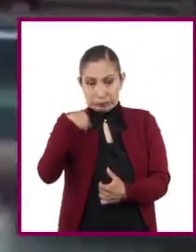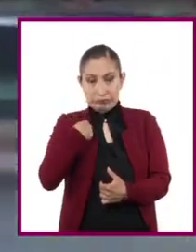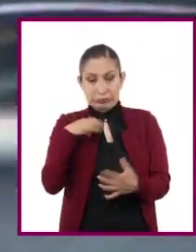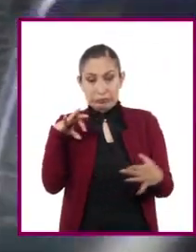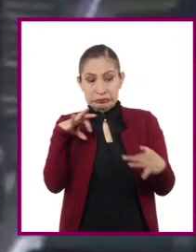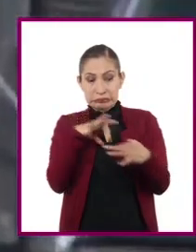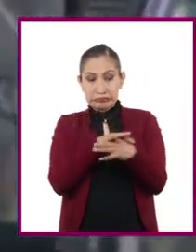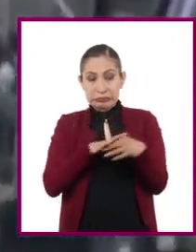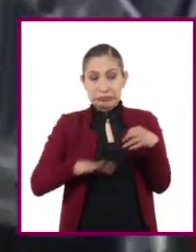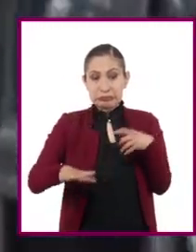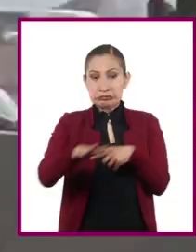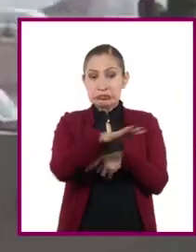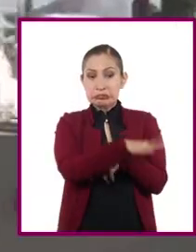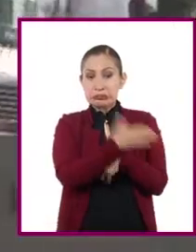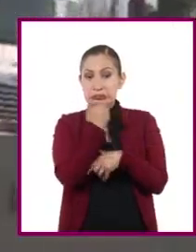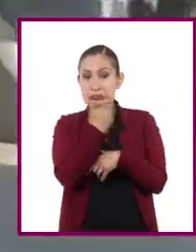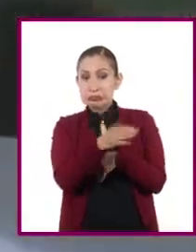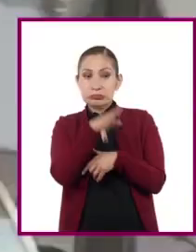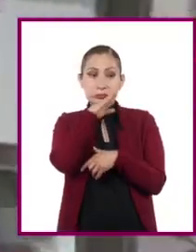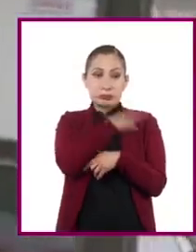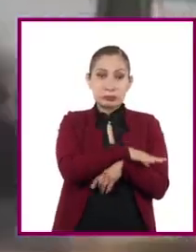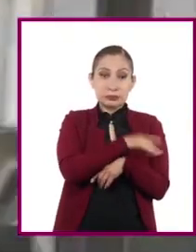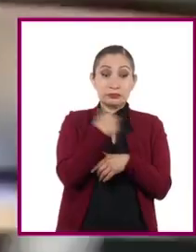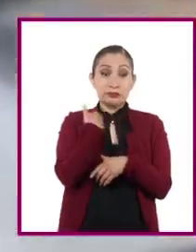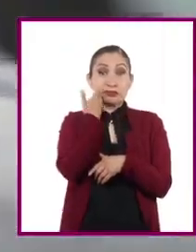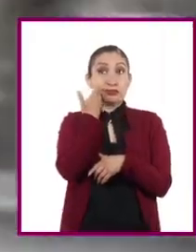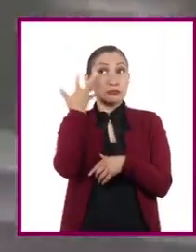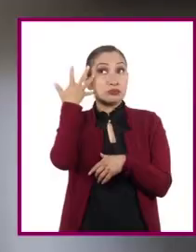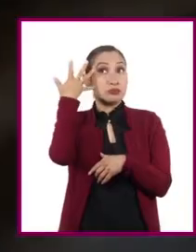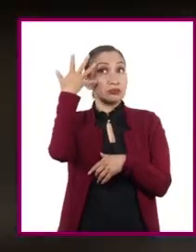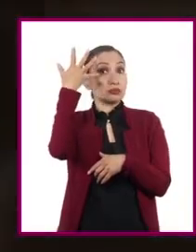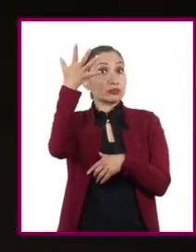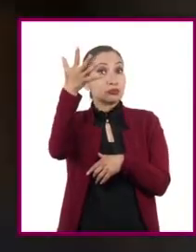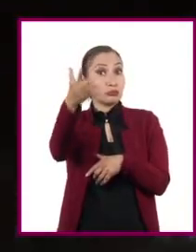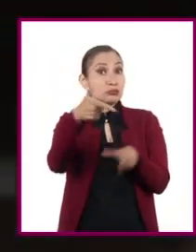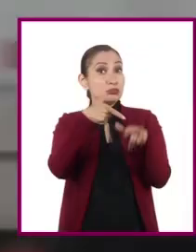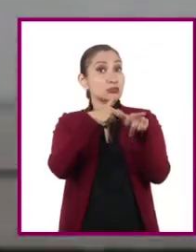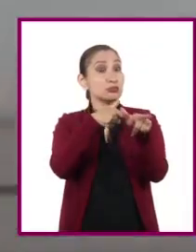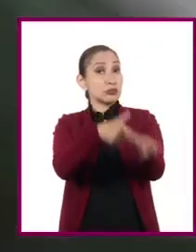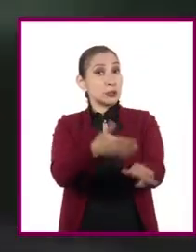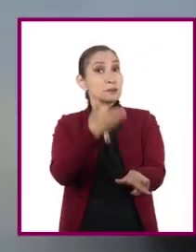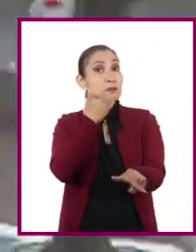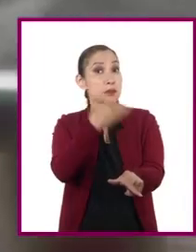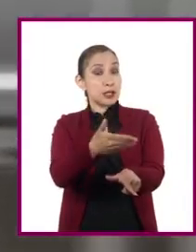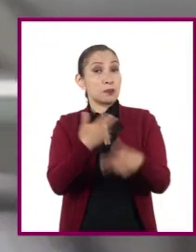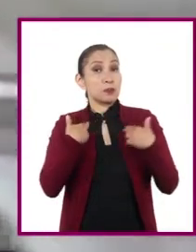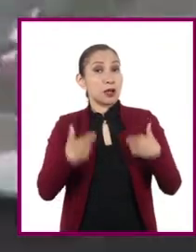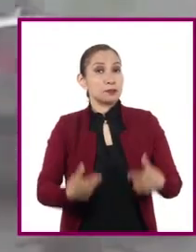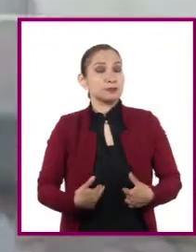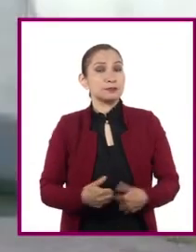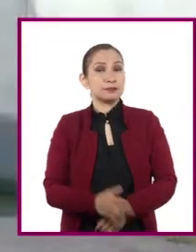nuestra relación con el entorno si lo que pretendemos es evolucionar como especie.